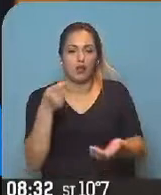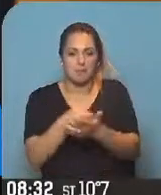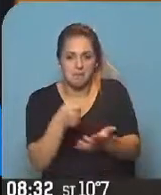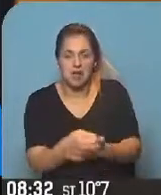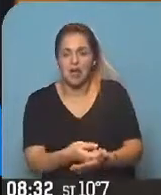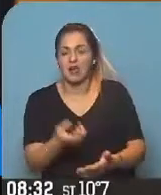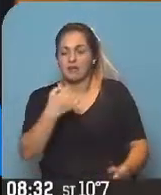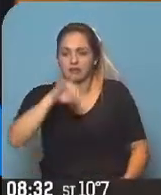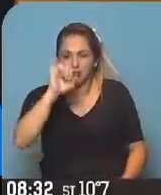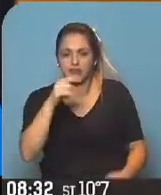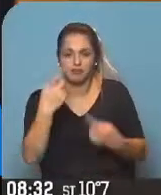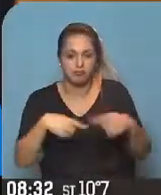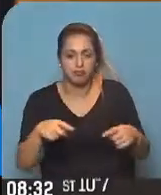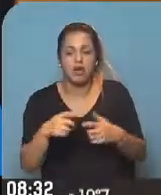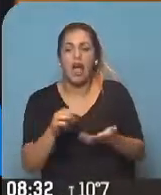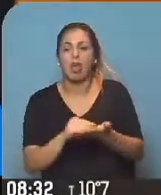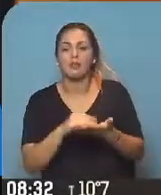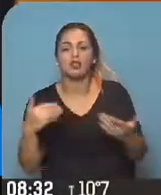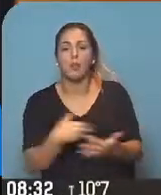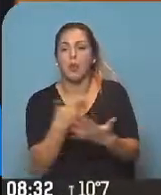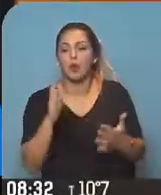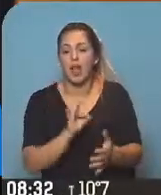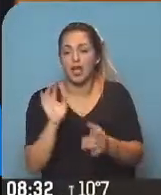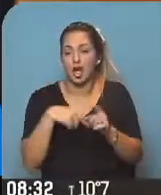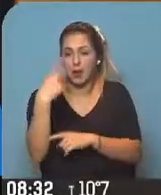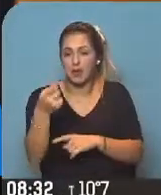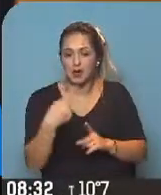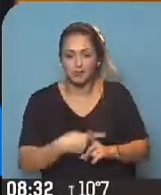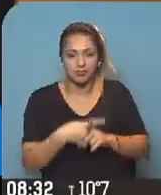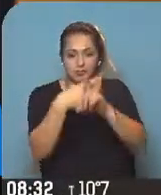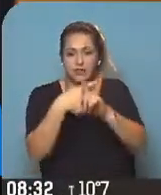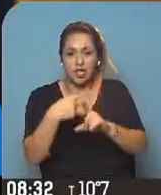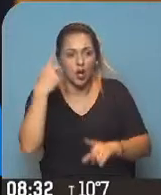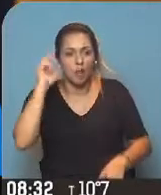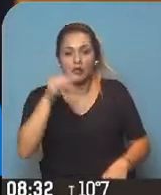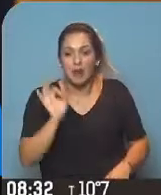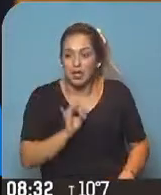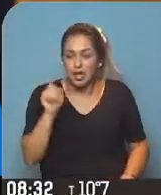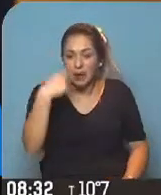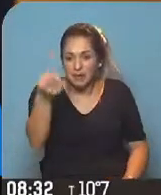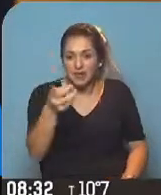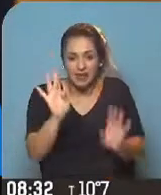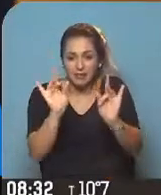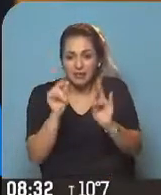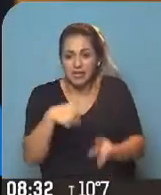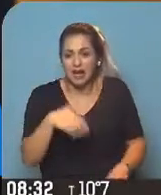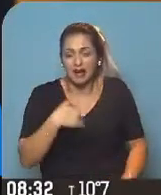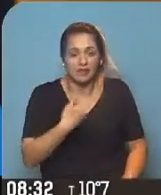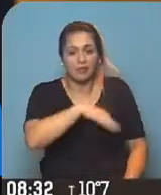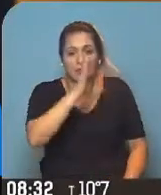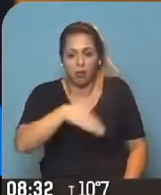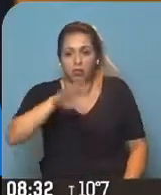la administración pública el año que viene es bastante difícil y si uno por otro lado los ingresos los